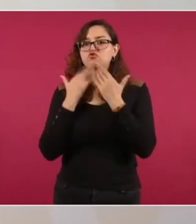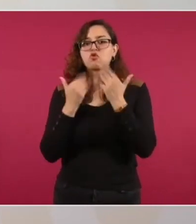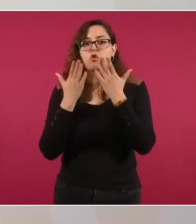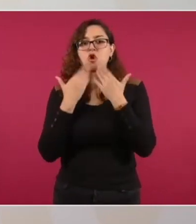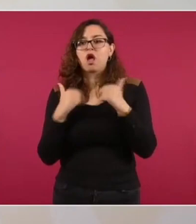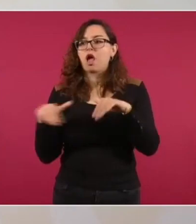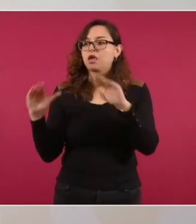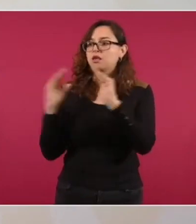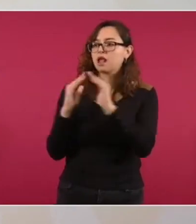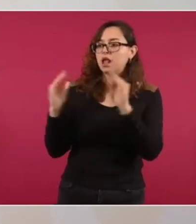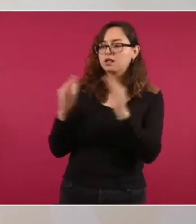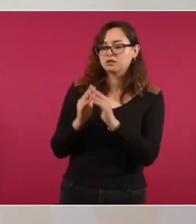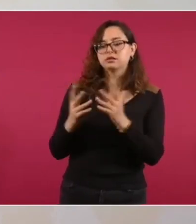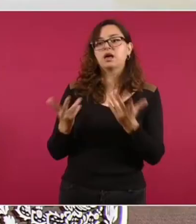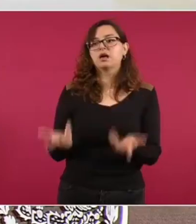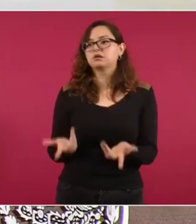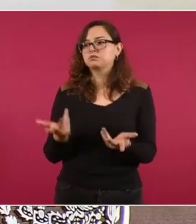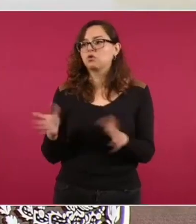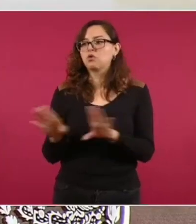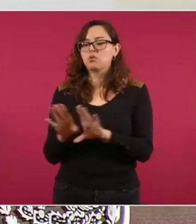para protección a migrantes.